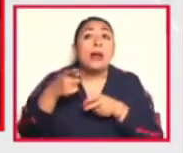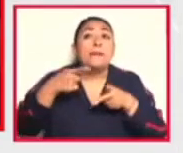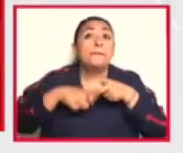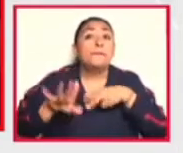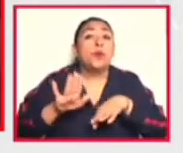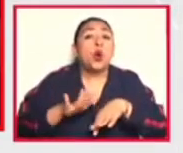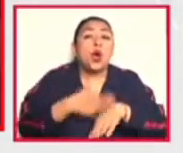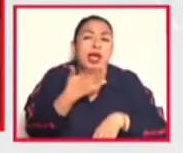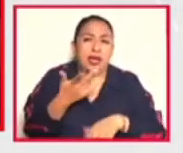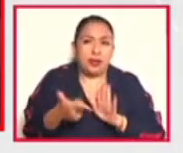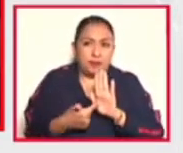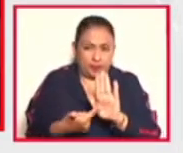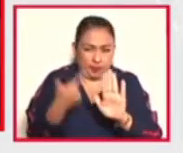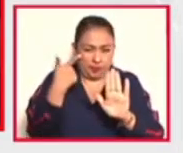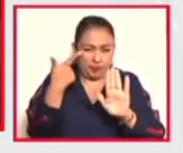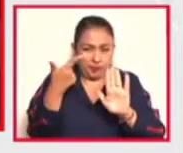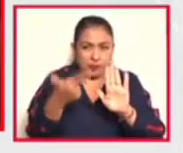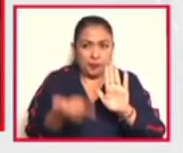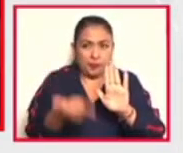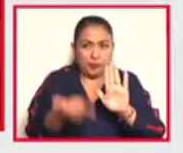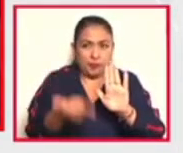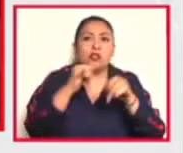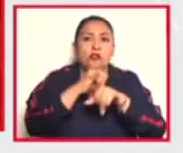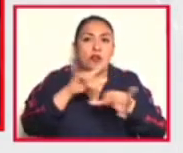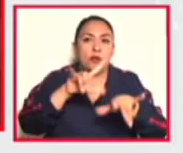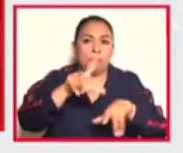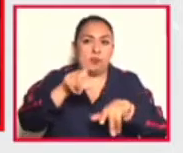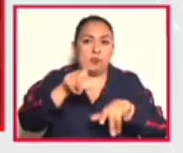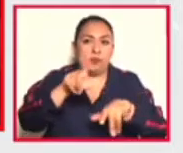del origen? Vamos a verlo en esta nota y seguimos platicando.